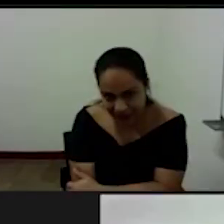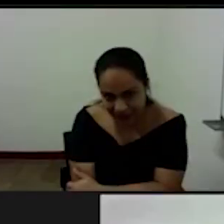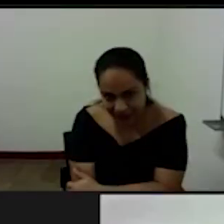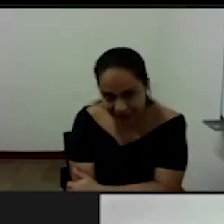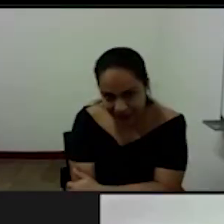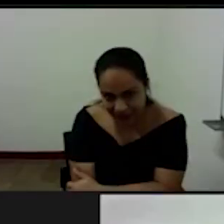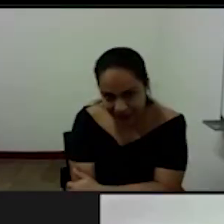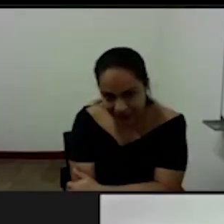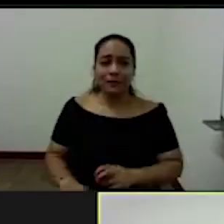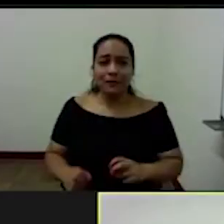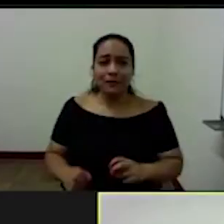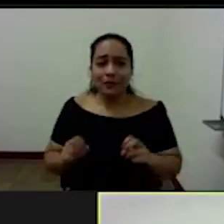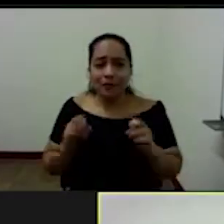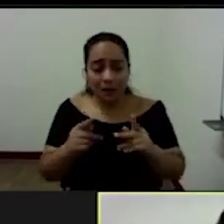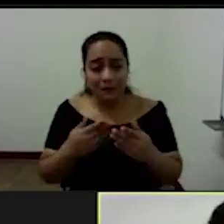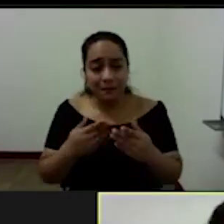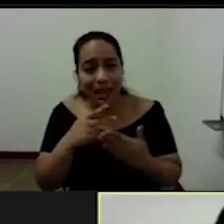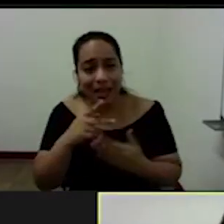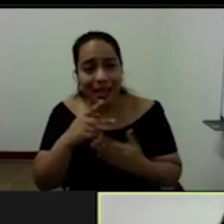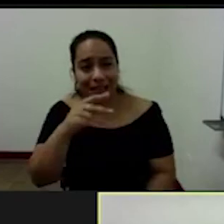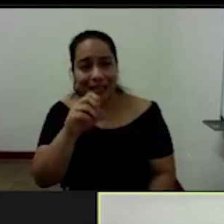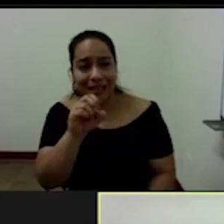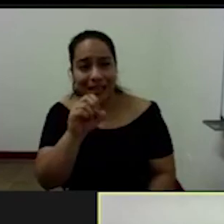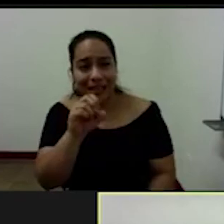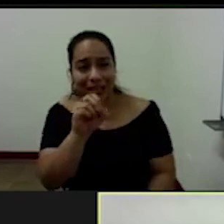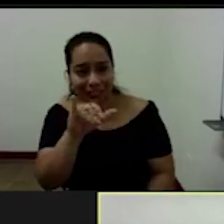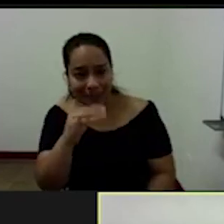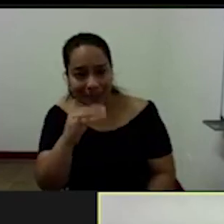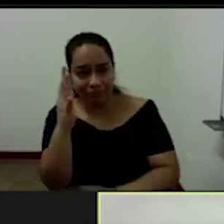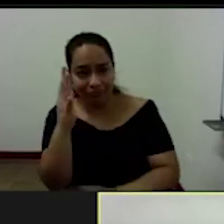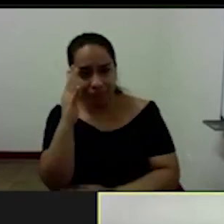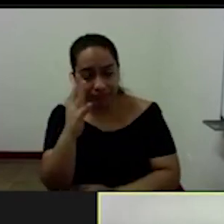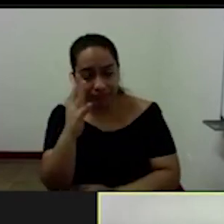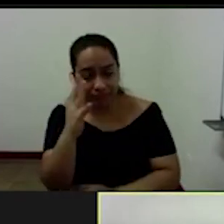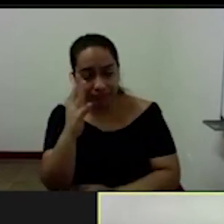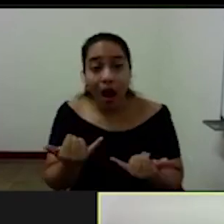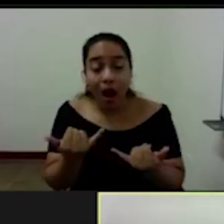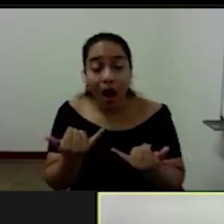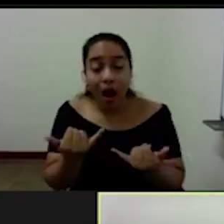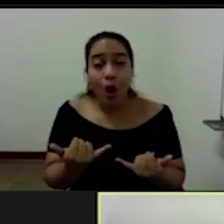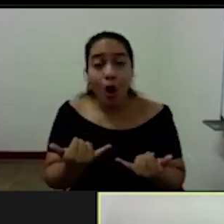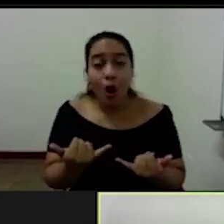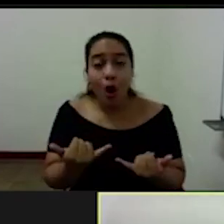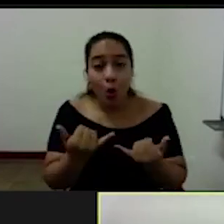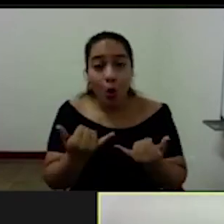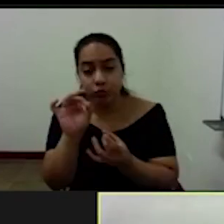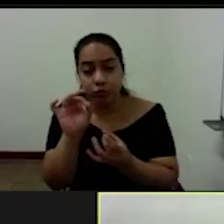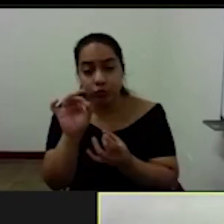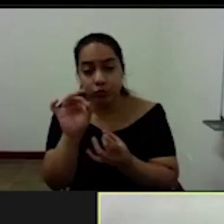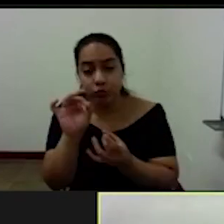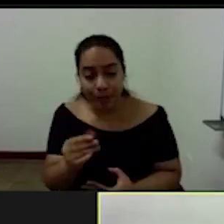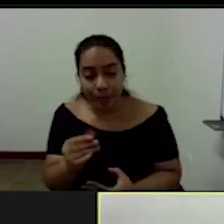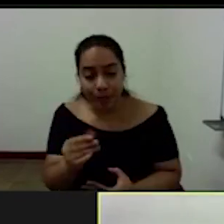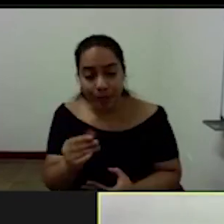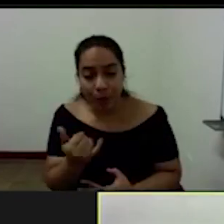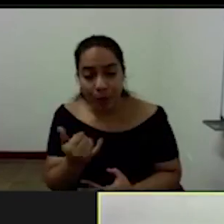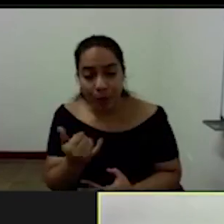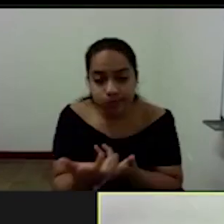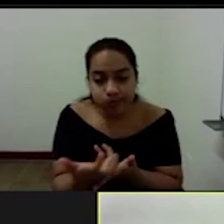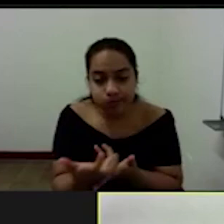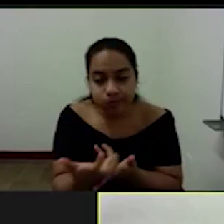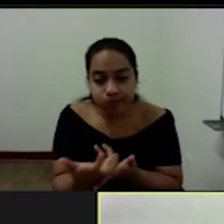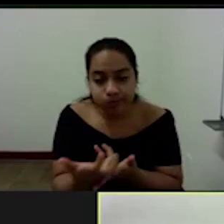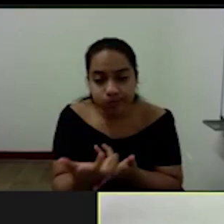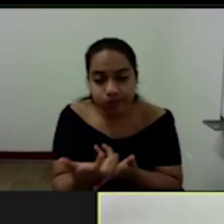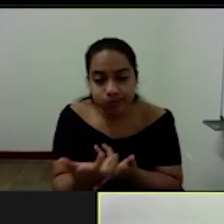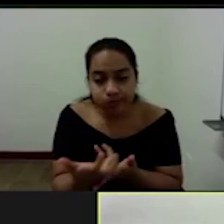Bueno, muchas gracias a Kelly por su intervención. En este momento damos inicio a las preguntas y asimismo a los comentarios.